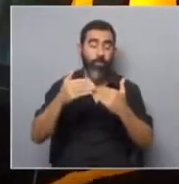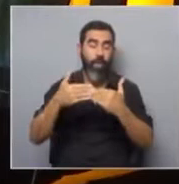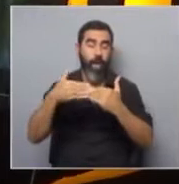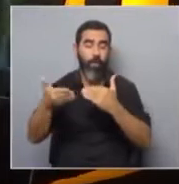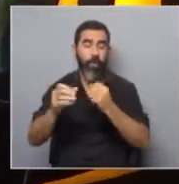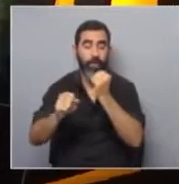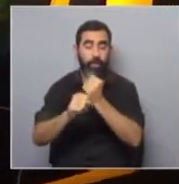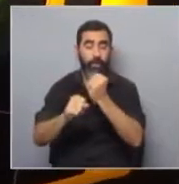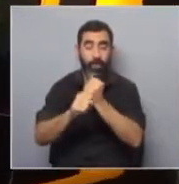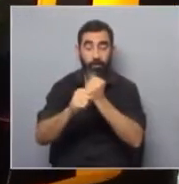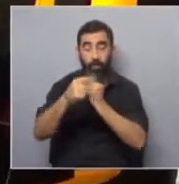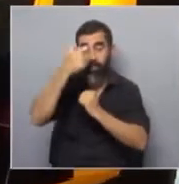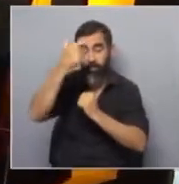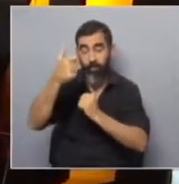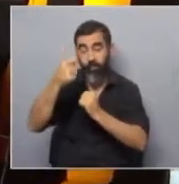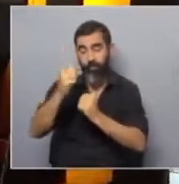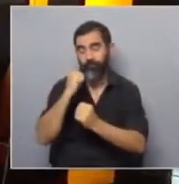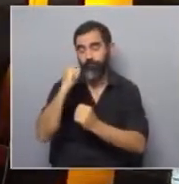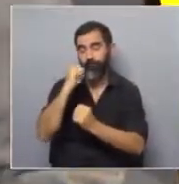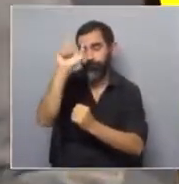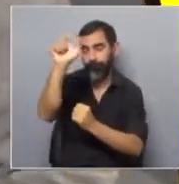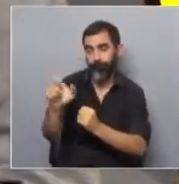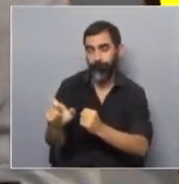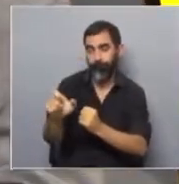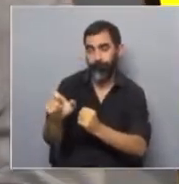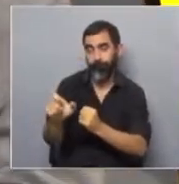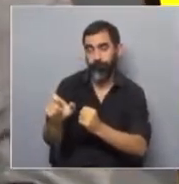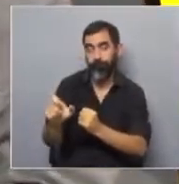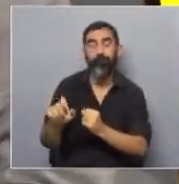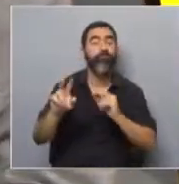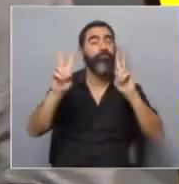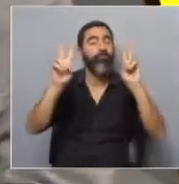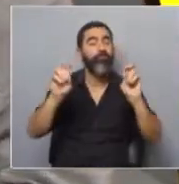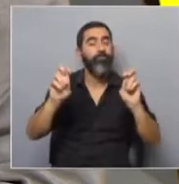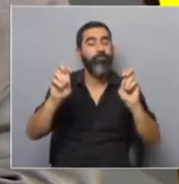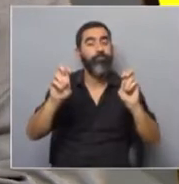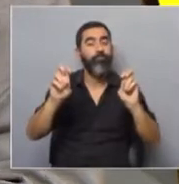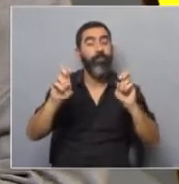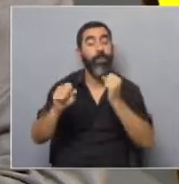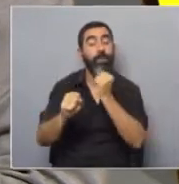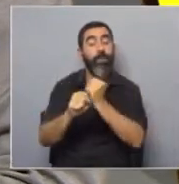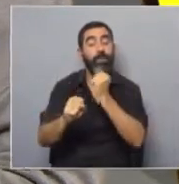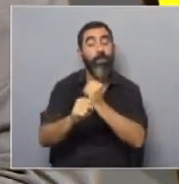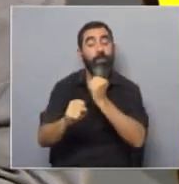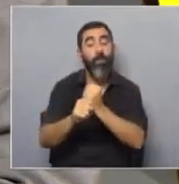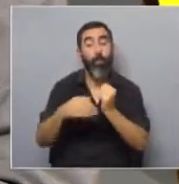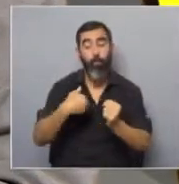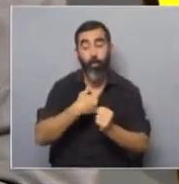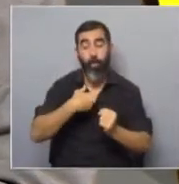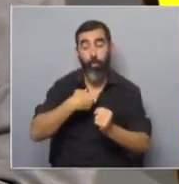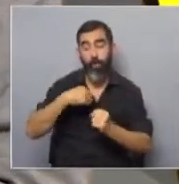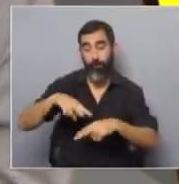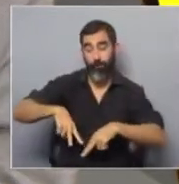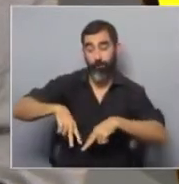de la tarea científica distinguió a Clemente Estable, doctor Trujillo, tiene que ver con su trabajo para que el rol del